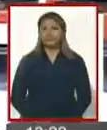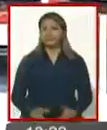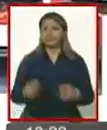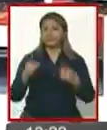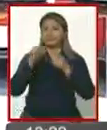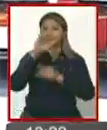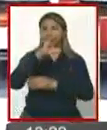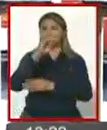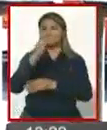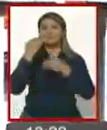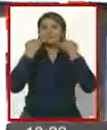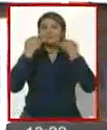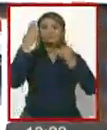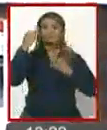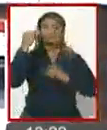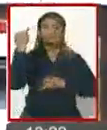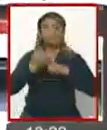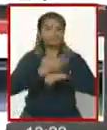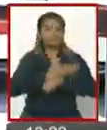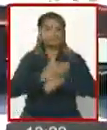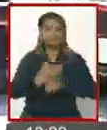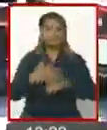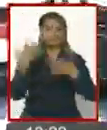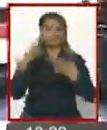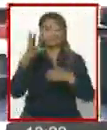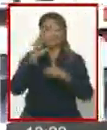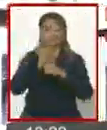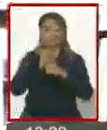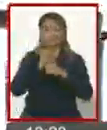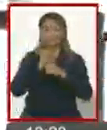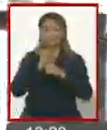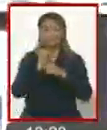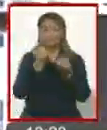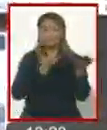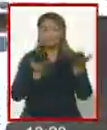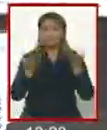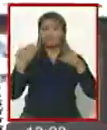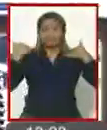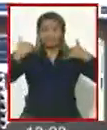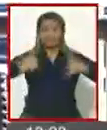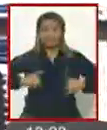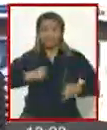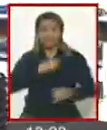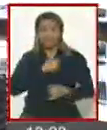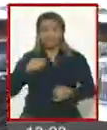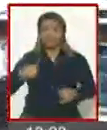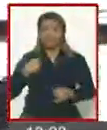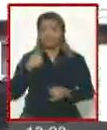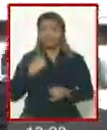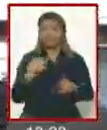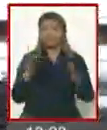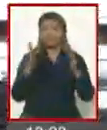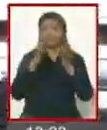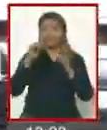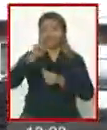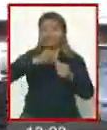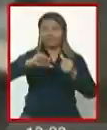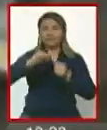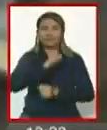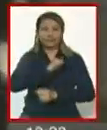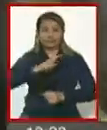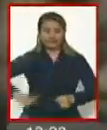Hasta Cochabamba con información porque en las últimas horas aprendieron a los importadores de las mochilas chinas en el caso que vincula al alcalde